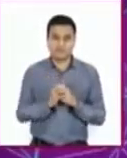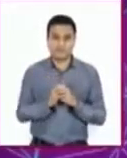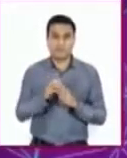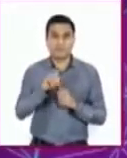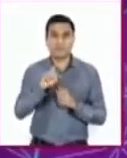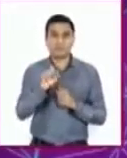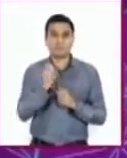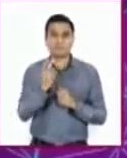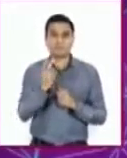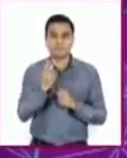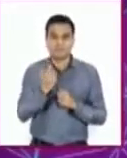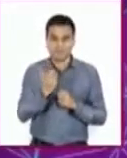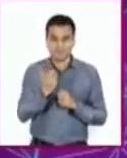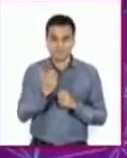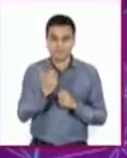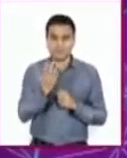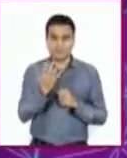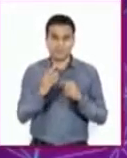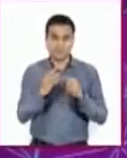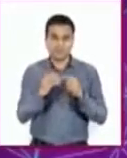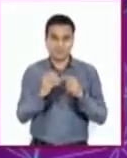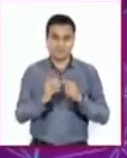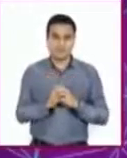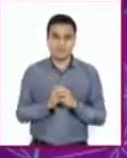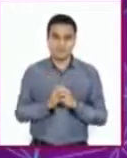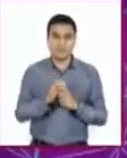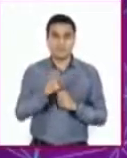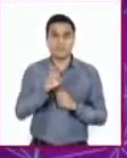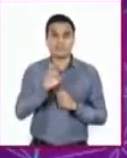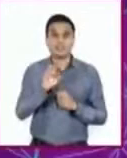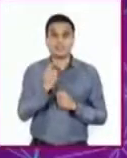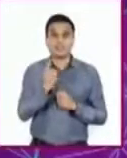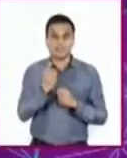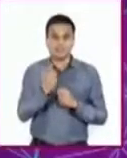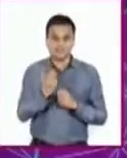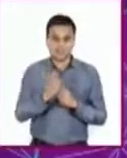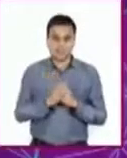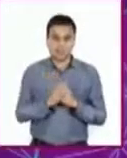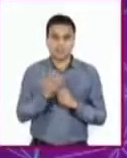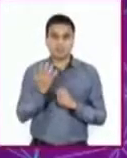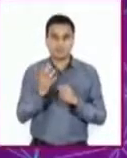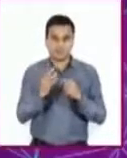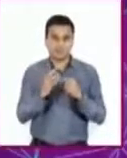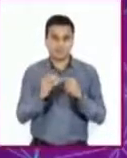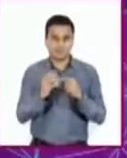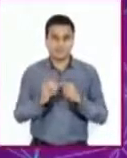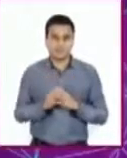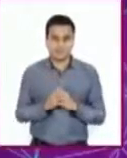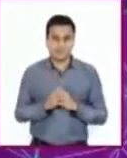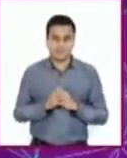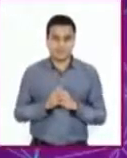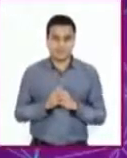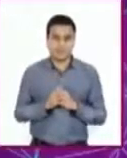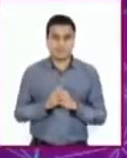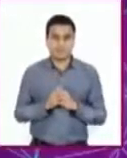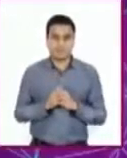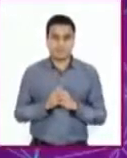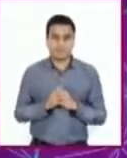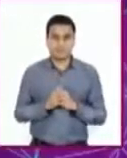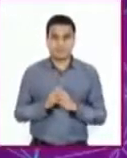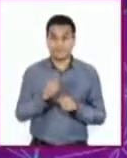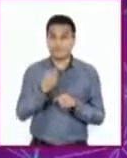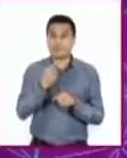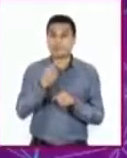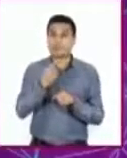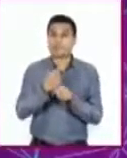centésimos, 162 enteros 50 centésimos y 321 enteros 50 centésimos. Primero